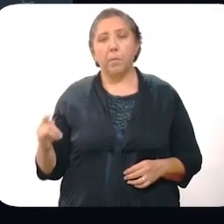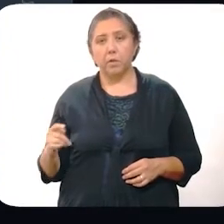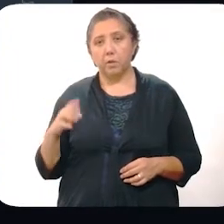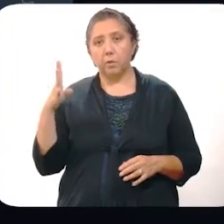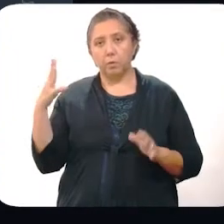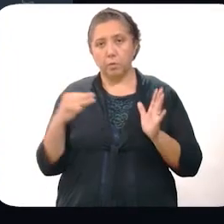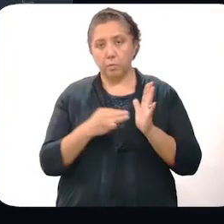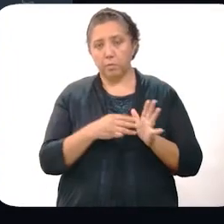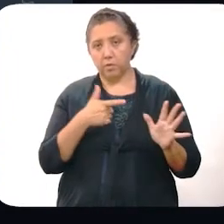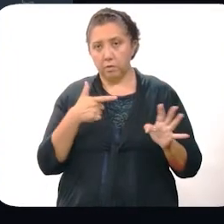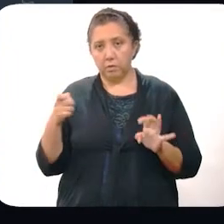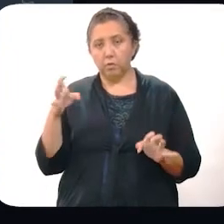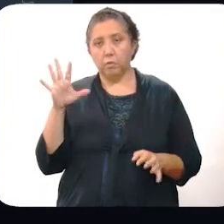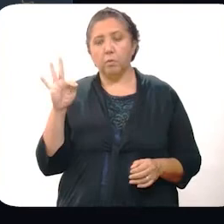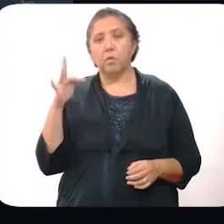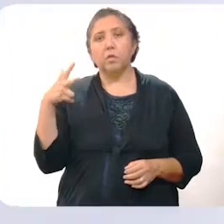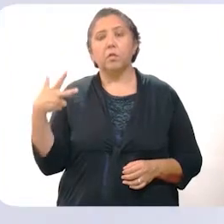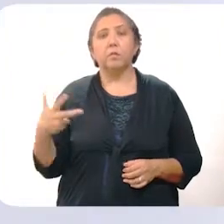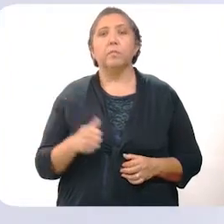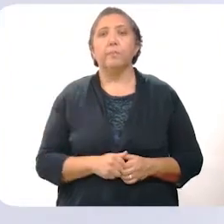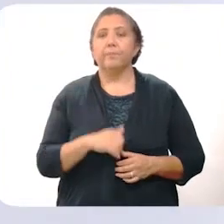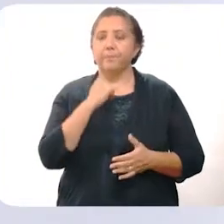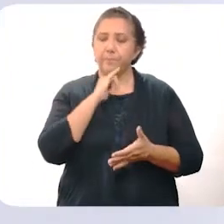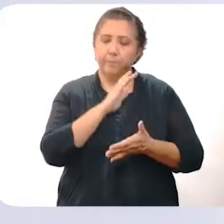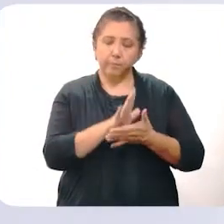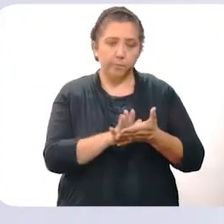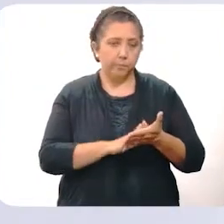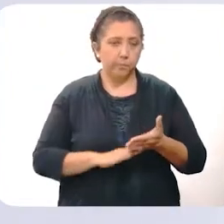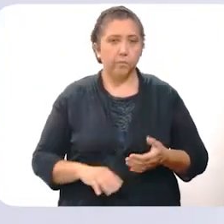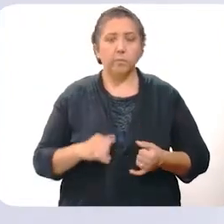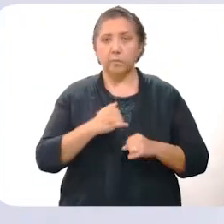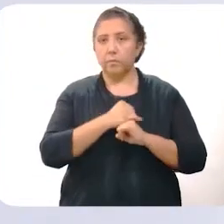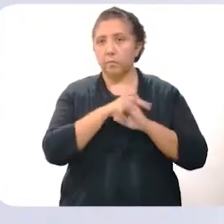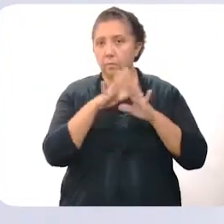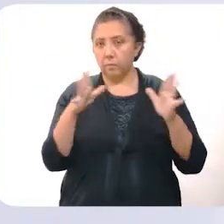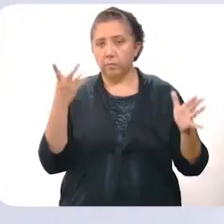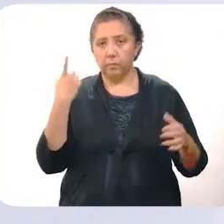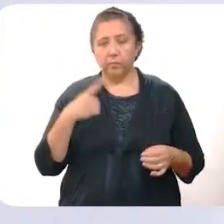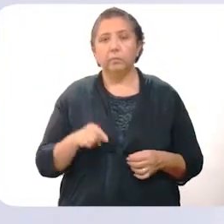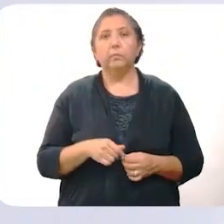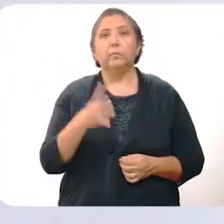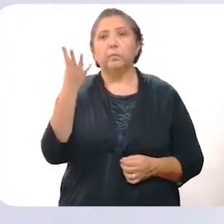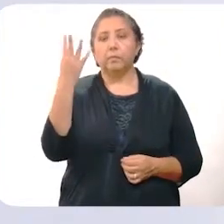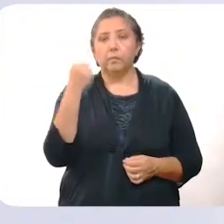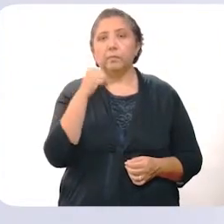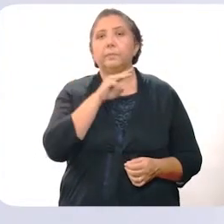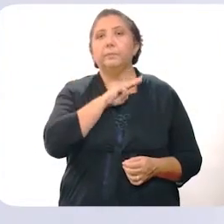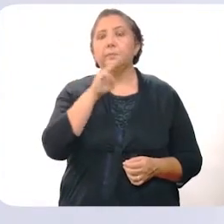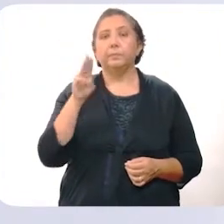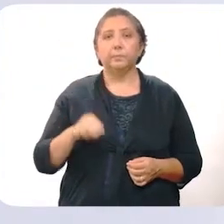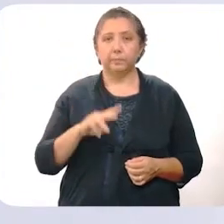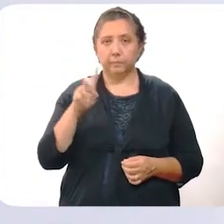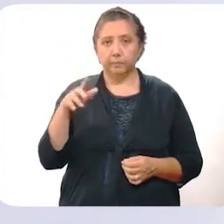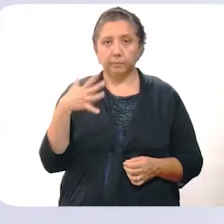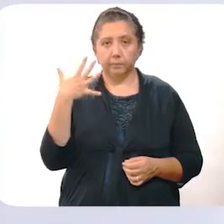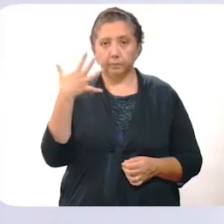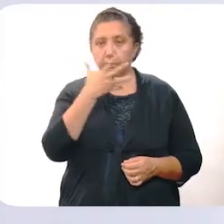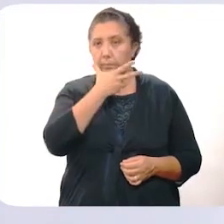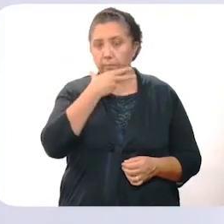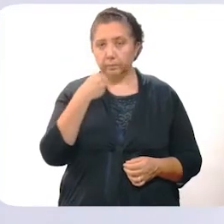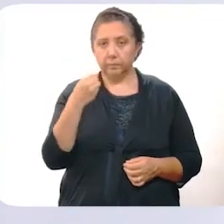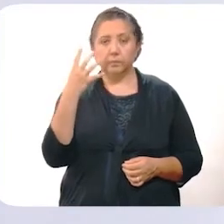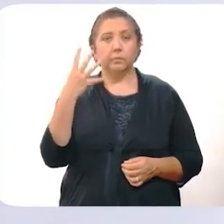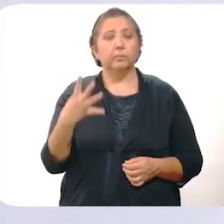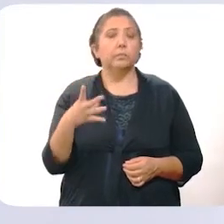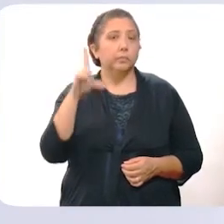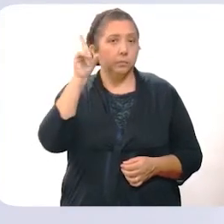poniente 4.748. Lamentablemente, en este parte médico informamos de 9 fallecimientos. Son 5 hombres y